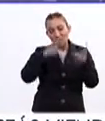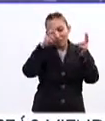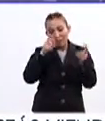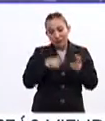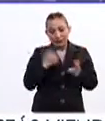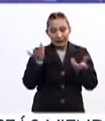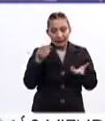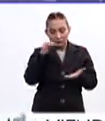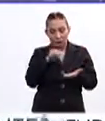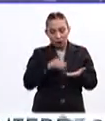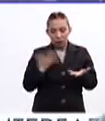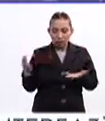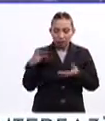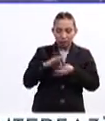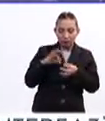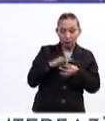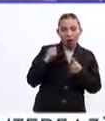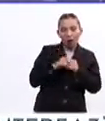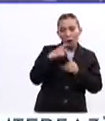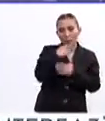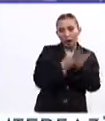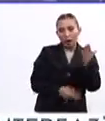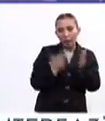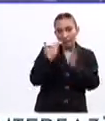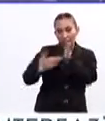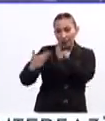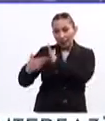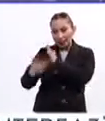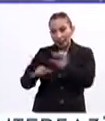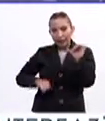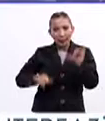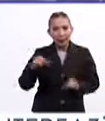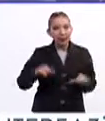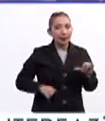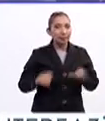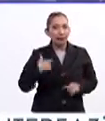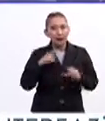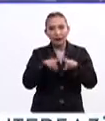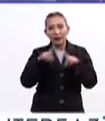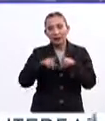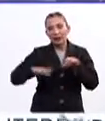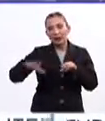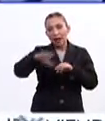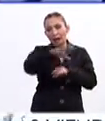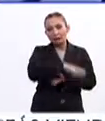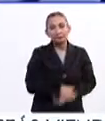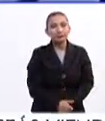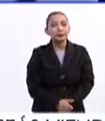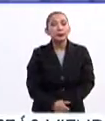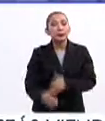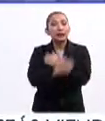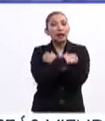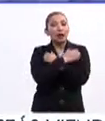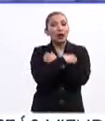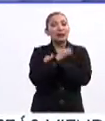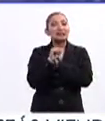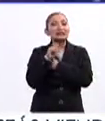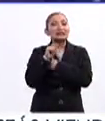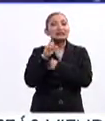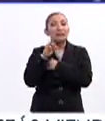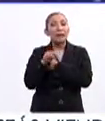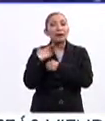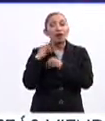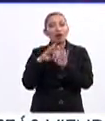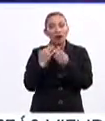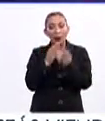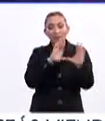y tópicos los hemos incluido a través de un programa de talleres y actividades multidisciplinarias. La educación STEM es un método